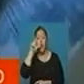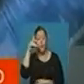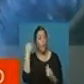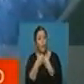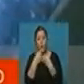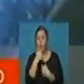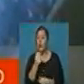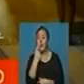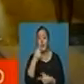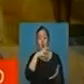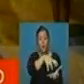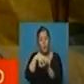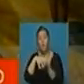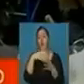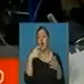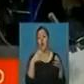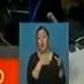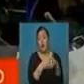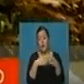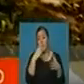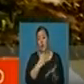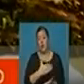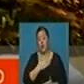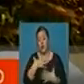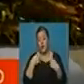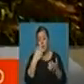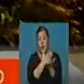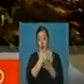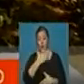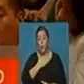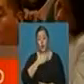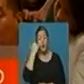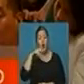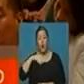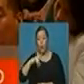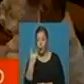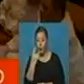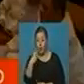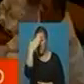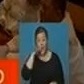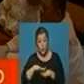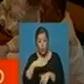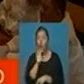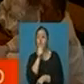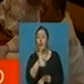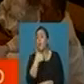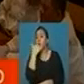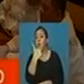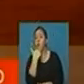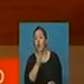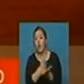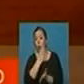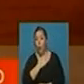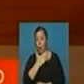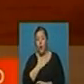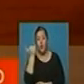críticas de organizaciones defensoras de los derechos humanos y hasta de las Naciones Unidas. Frente a esto, contestó que le dan igual los derechos